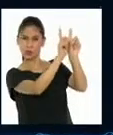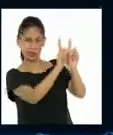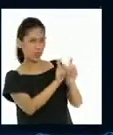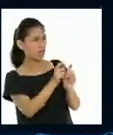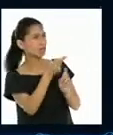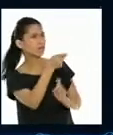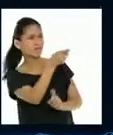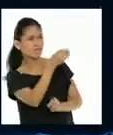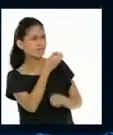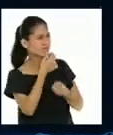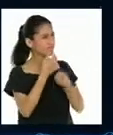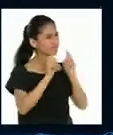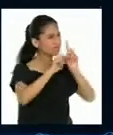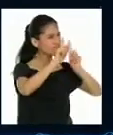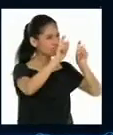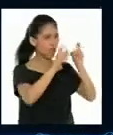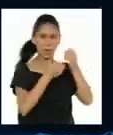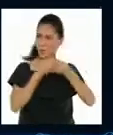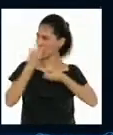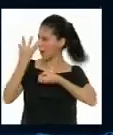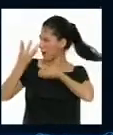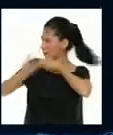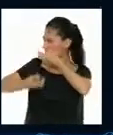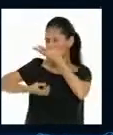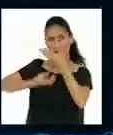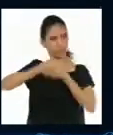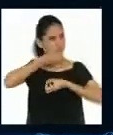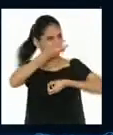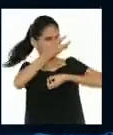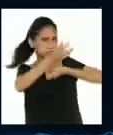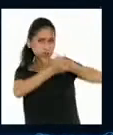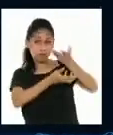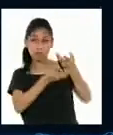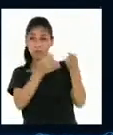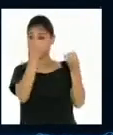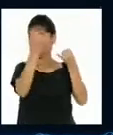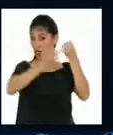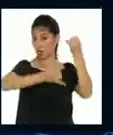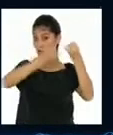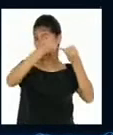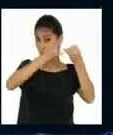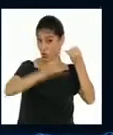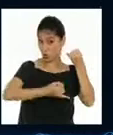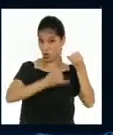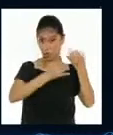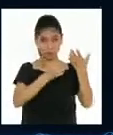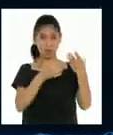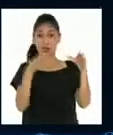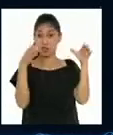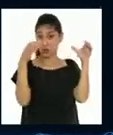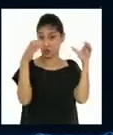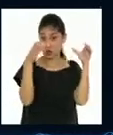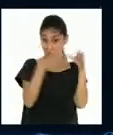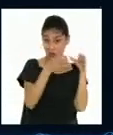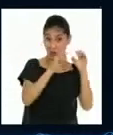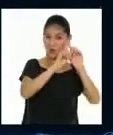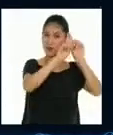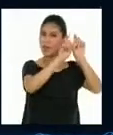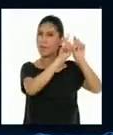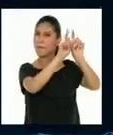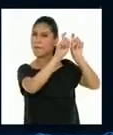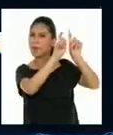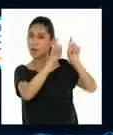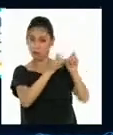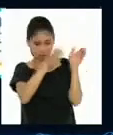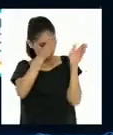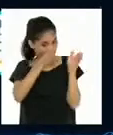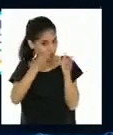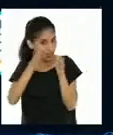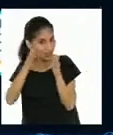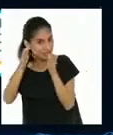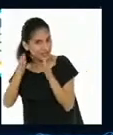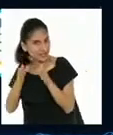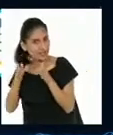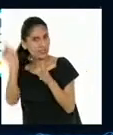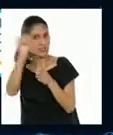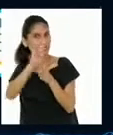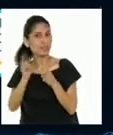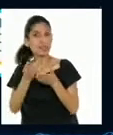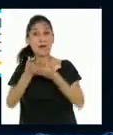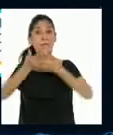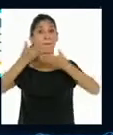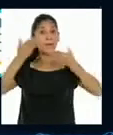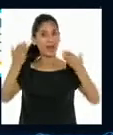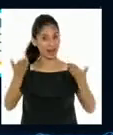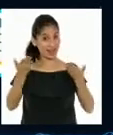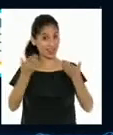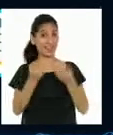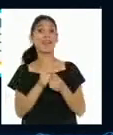diálogo entre personas. Finalmente, el cuestionario es el conjunto de preguntas rígidamente organizadas que se usa generalmente durante